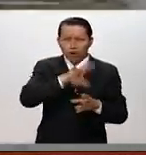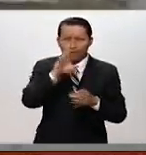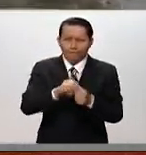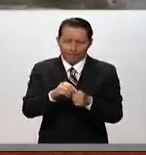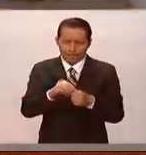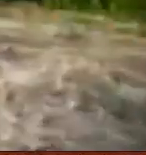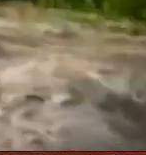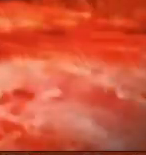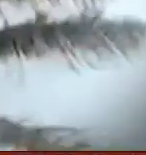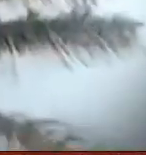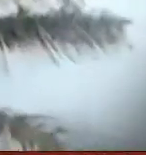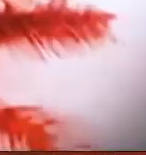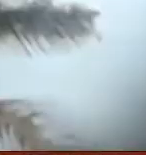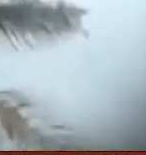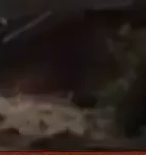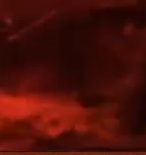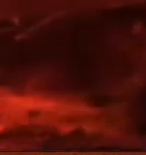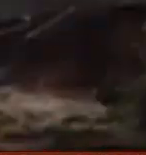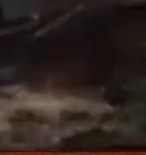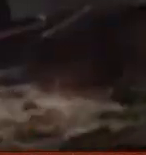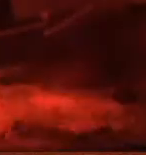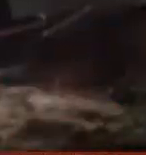todos.